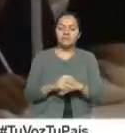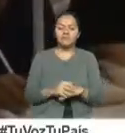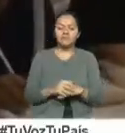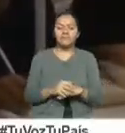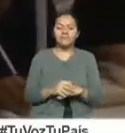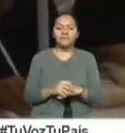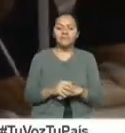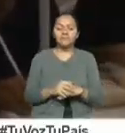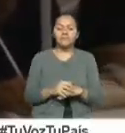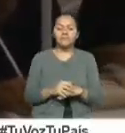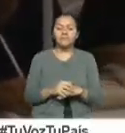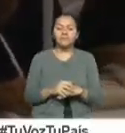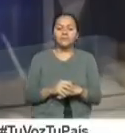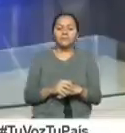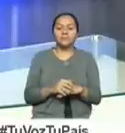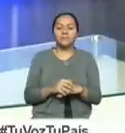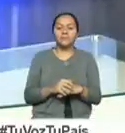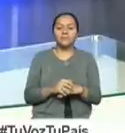Noticiero Ciudadano.